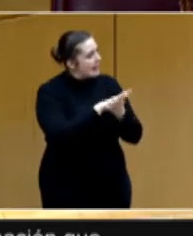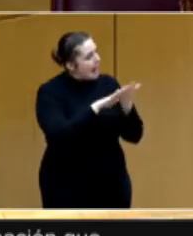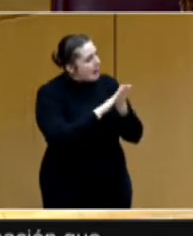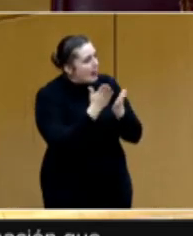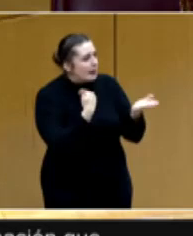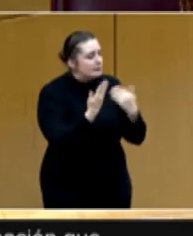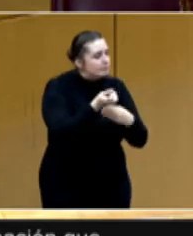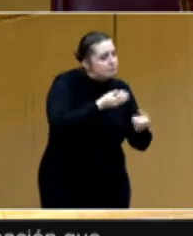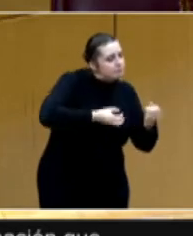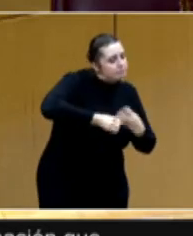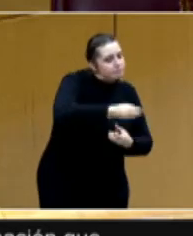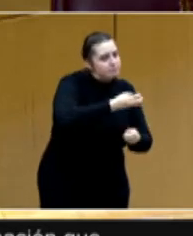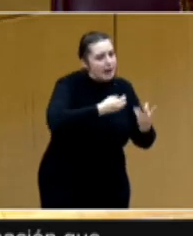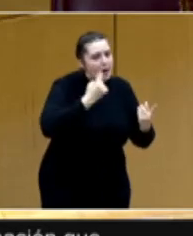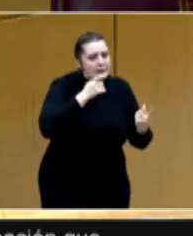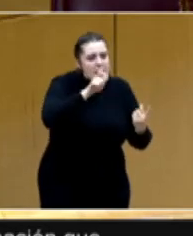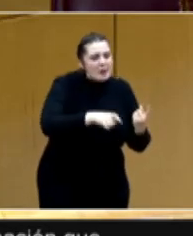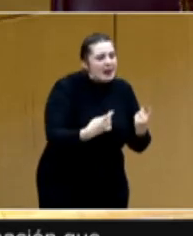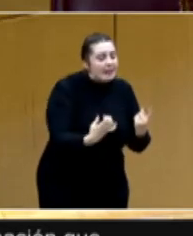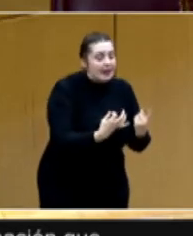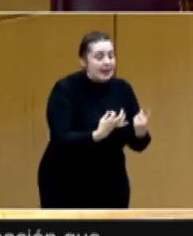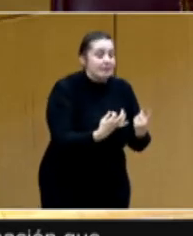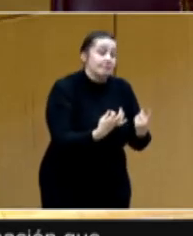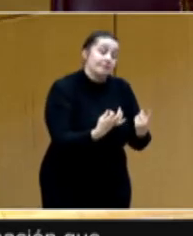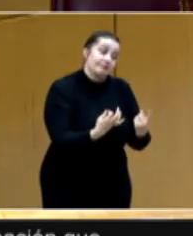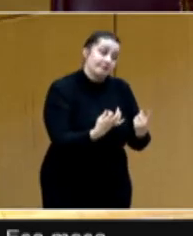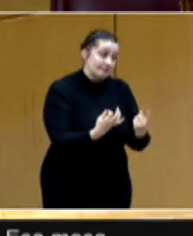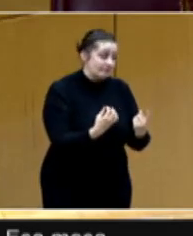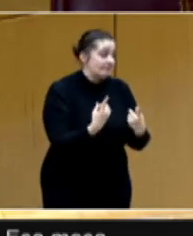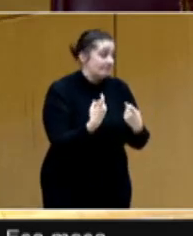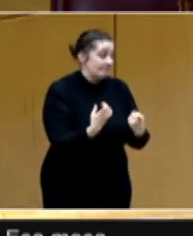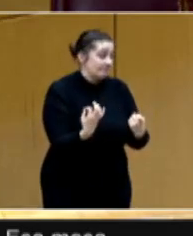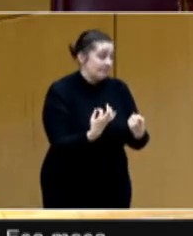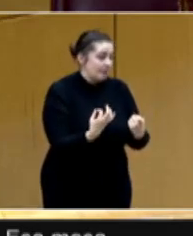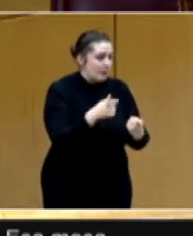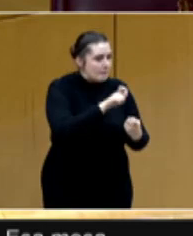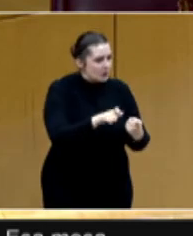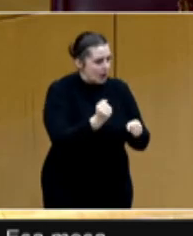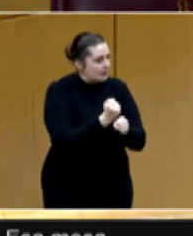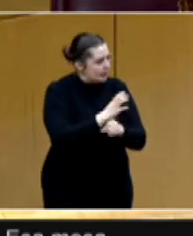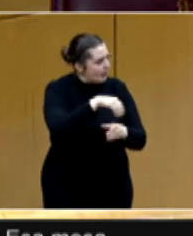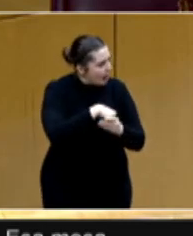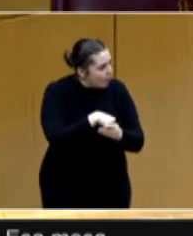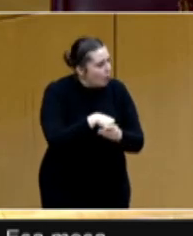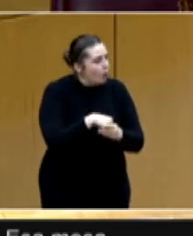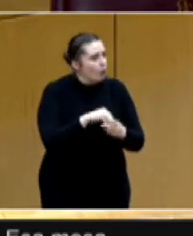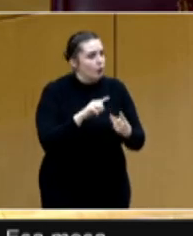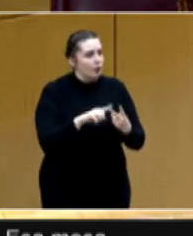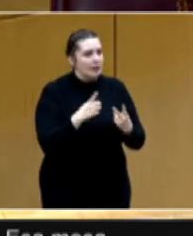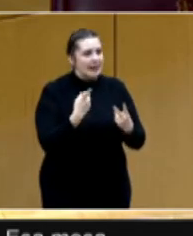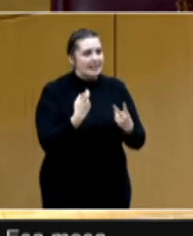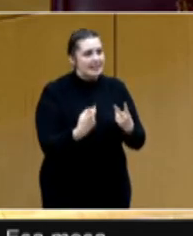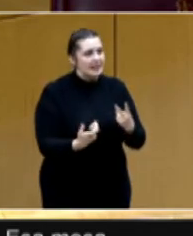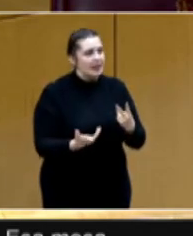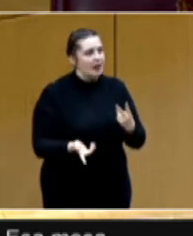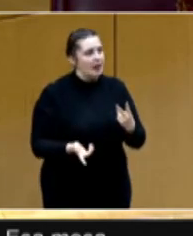hace este traje necesita necesito operarios necesita diversos